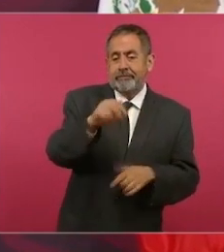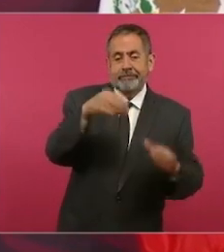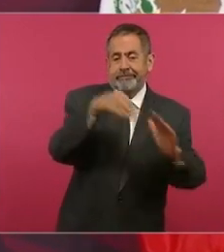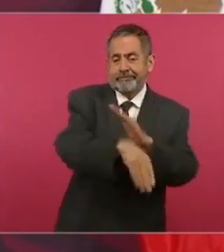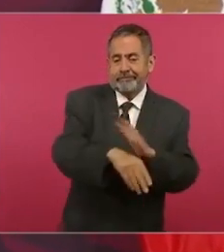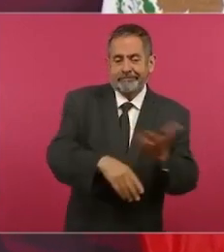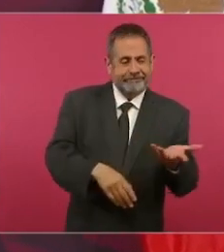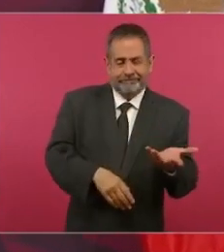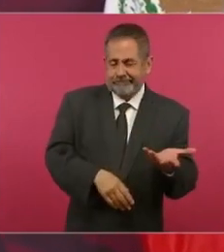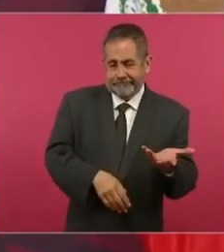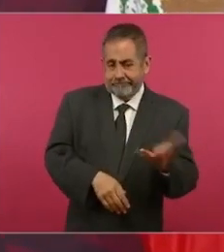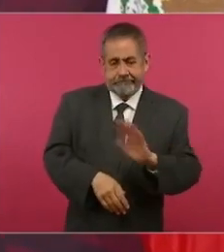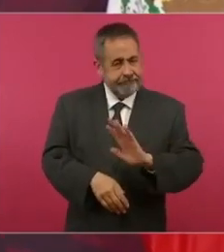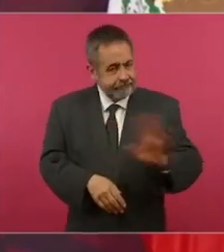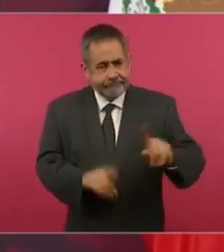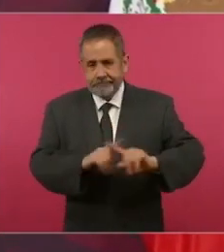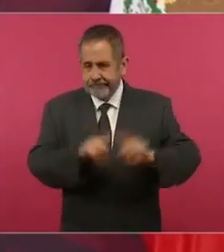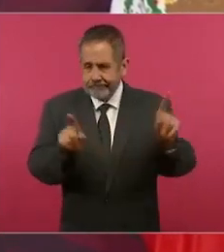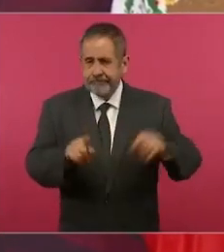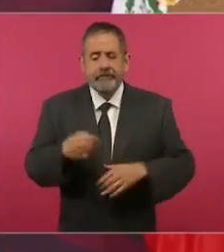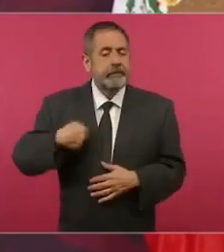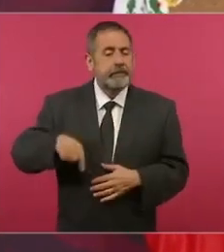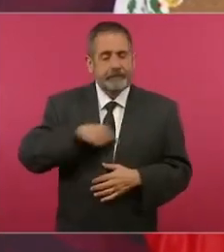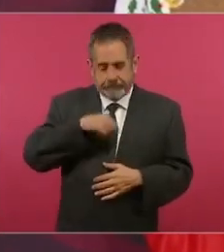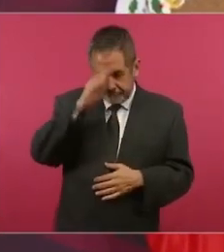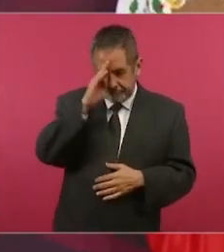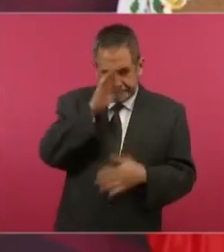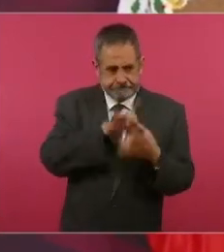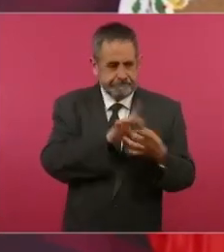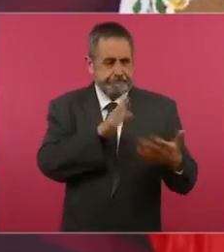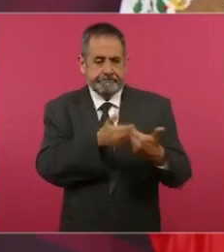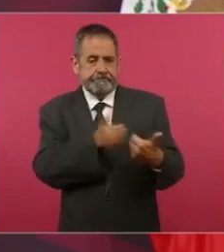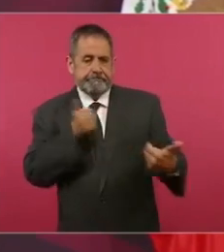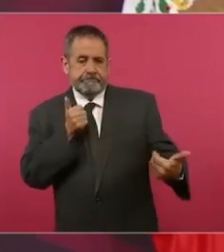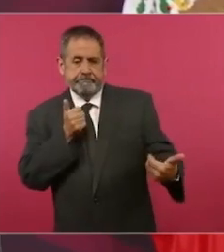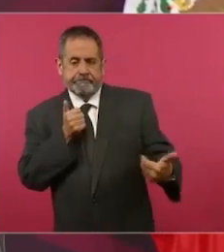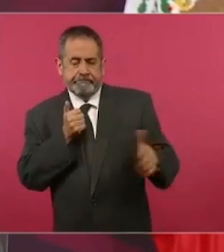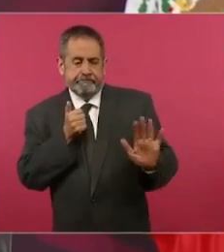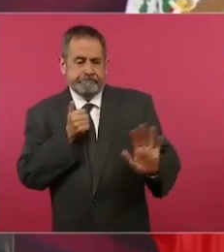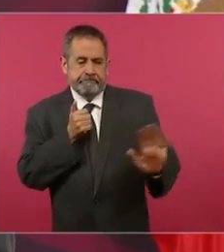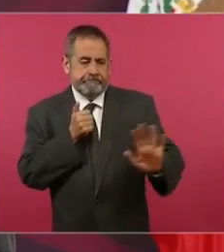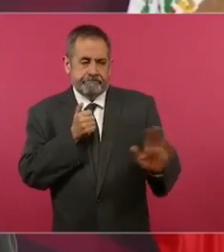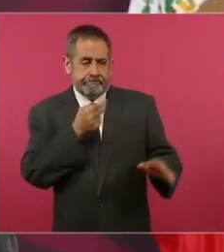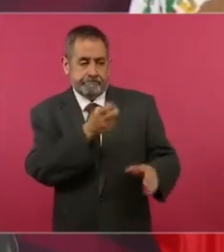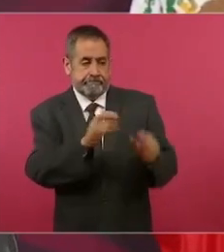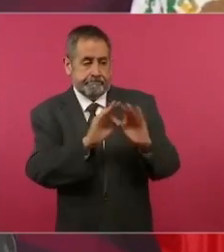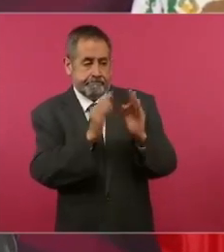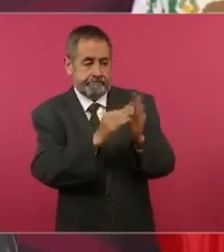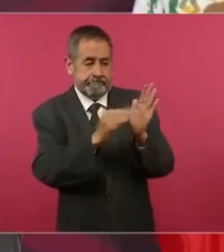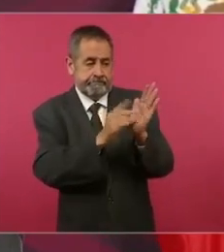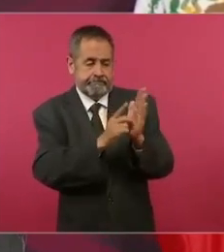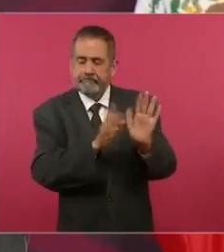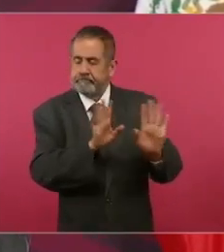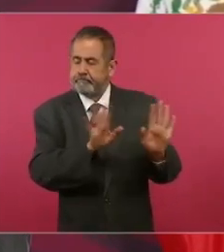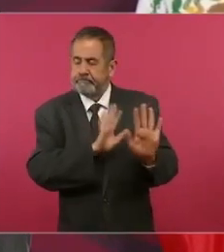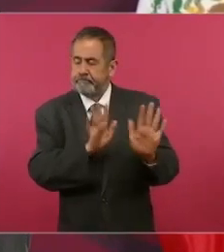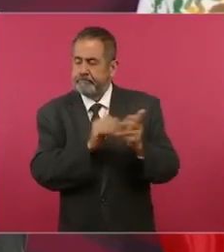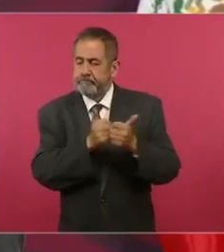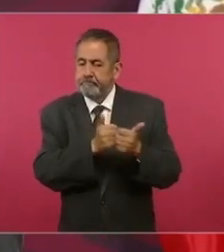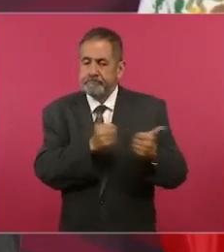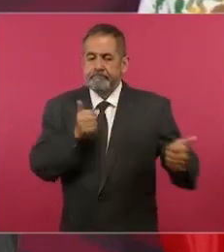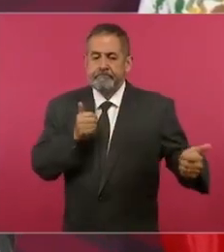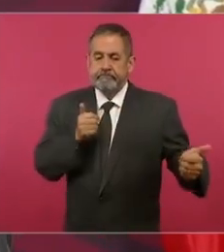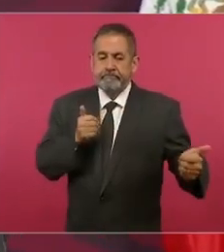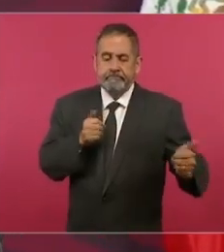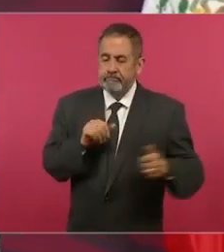Por eso nosotros nos deslindamos, nos apartamos, nos alejamos de